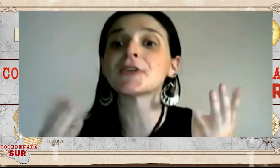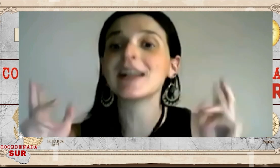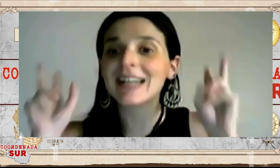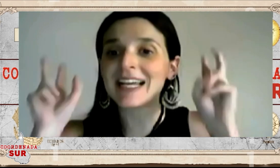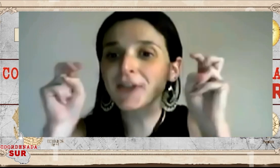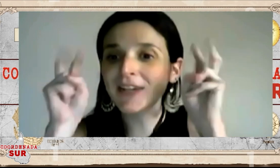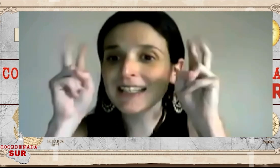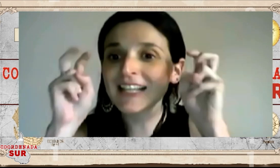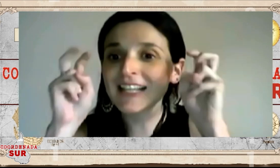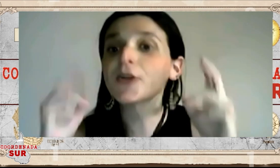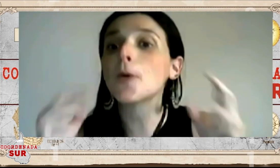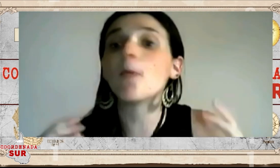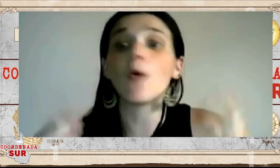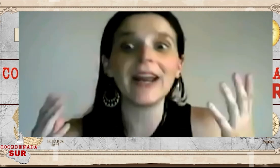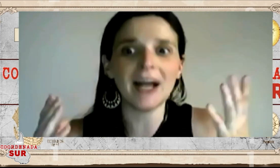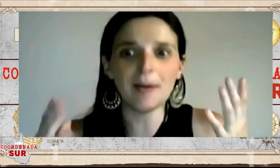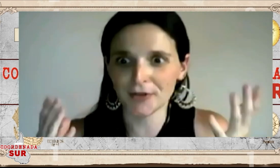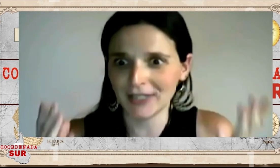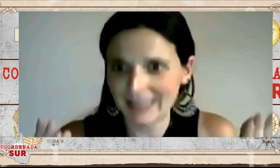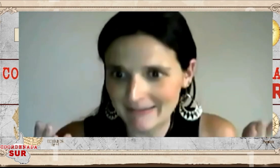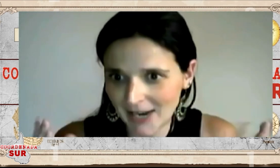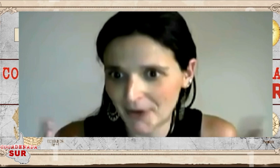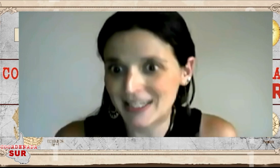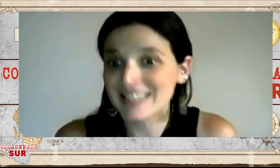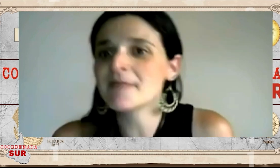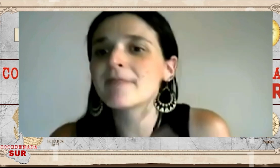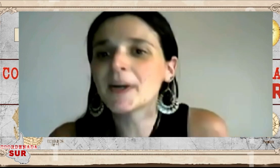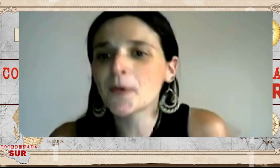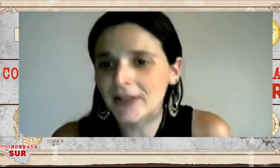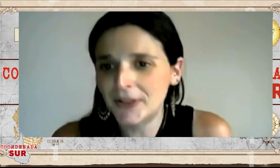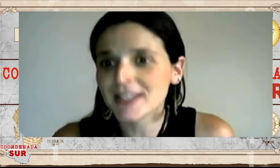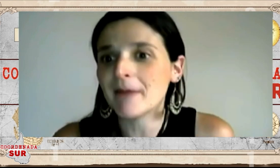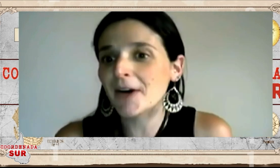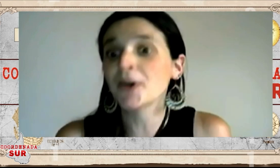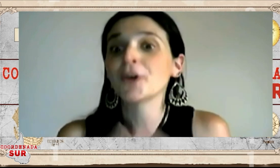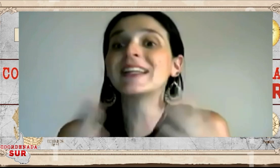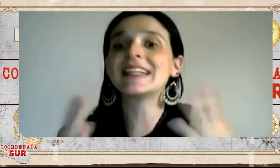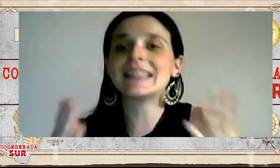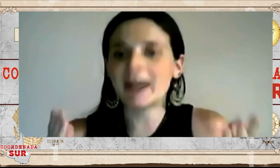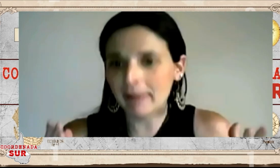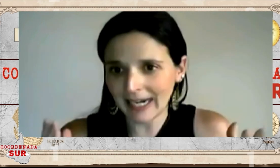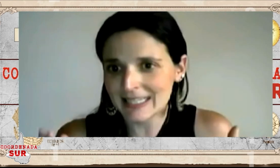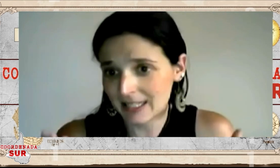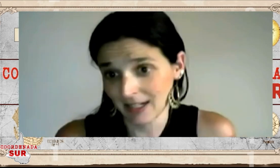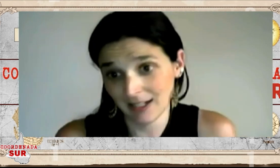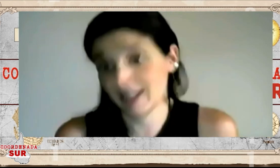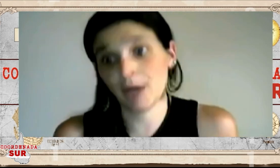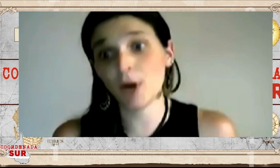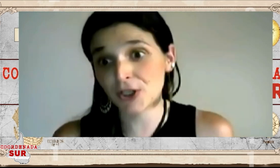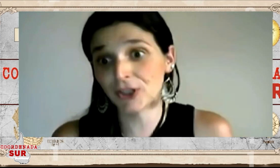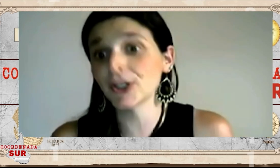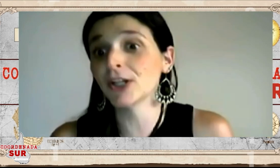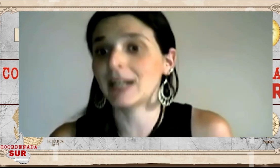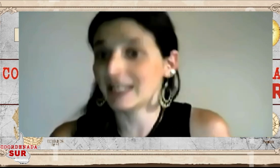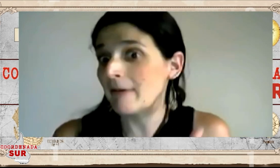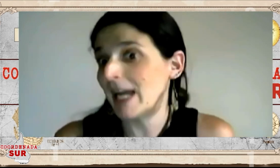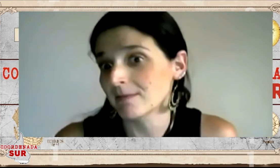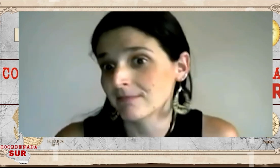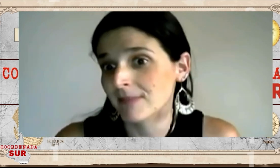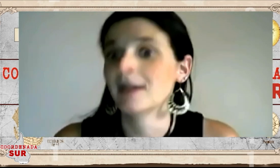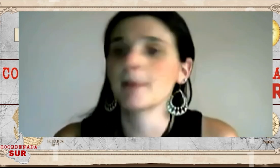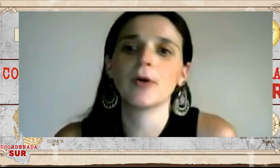es una nacionalización buena, positiva. O sea, siempre y cuando sea bajo los dictámenes de Washington, está